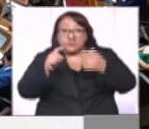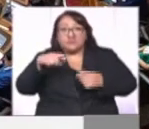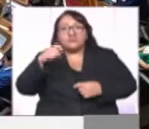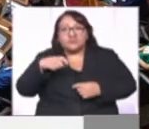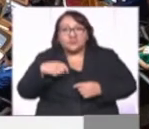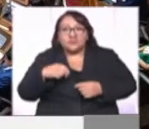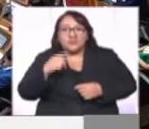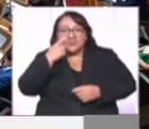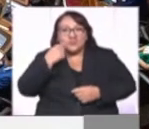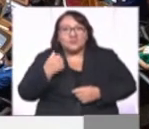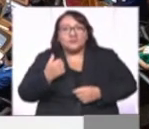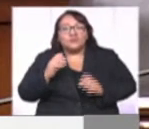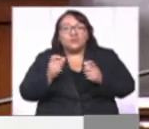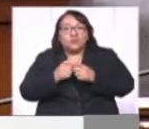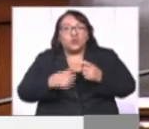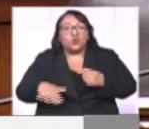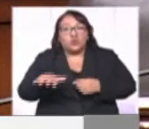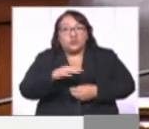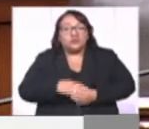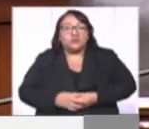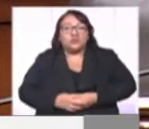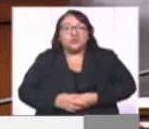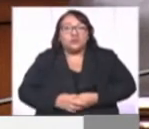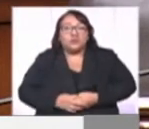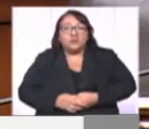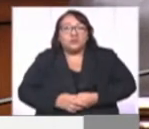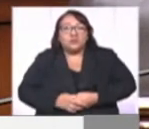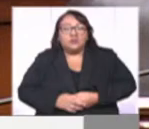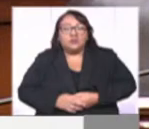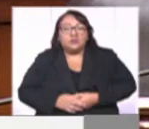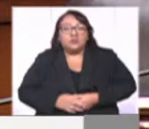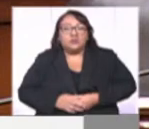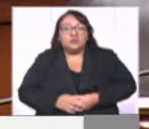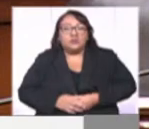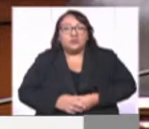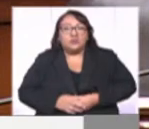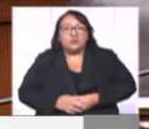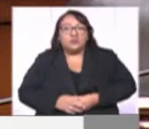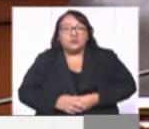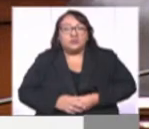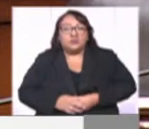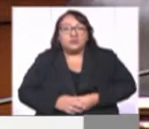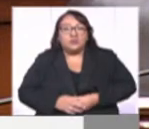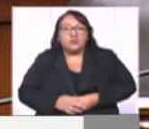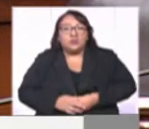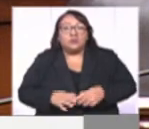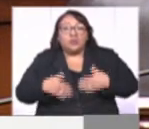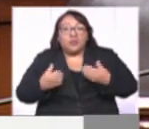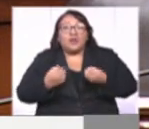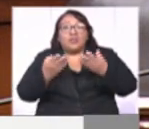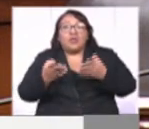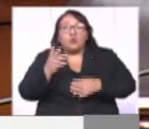necesario, señores, colegas, congresistas, poder emitir un voto